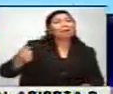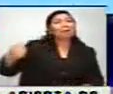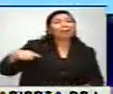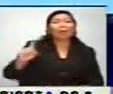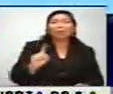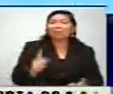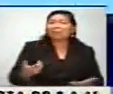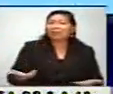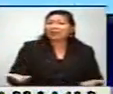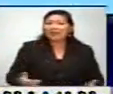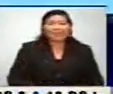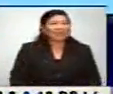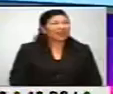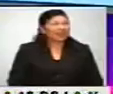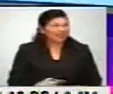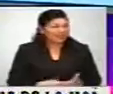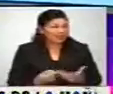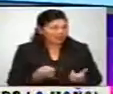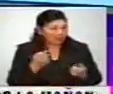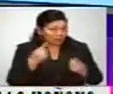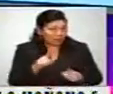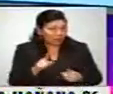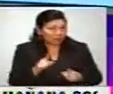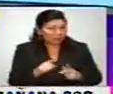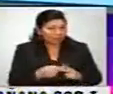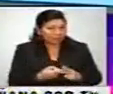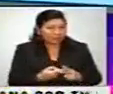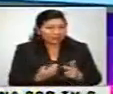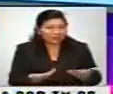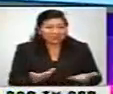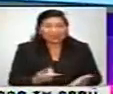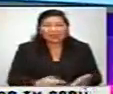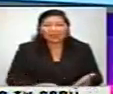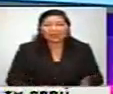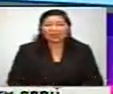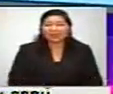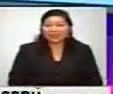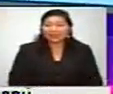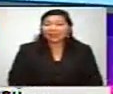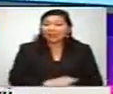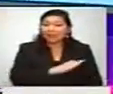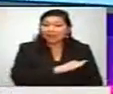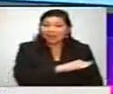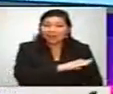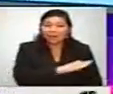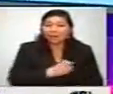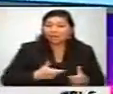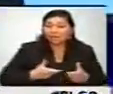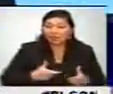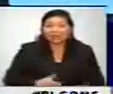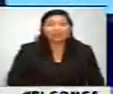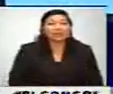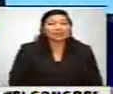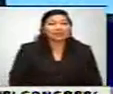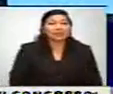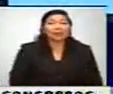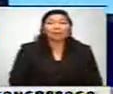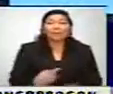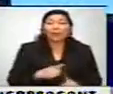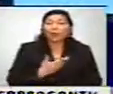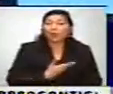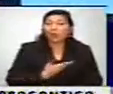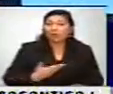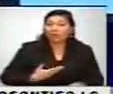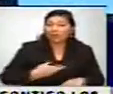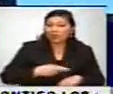y no pasa nada. Usted tiene justamente una iniciativa en ese sentido, sobre la fiscalización a los gobernadores regionales. Mire, en el caso de